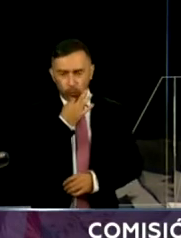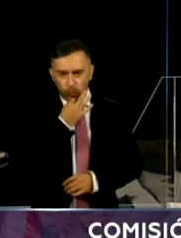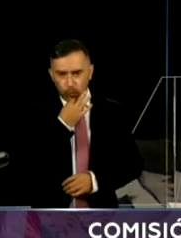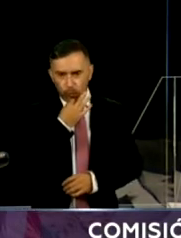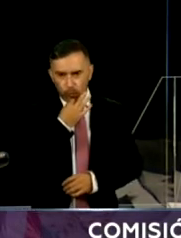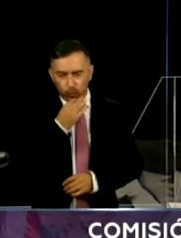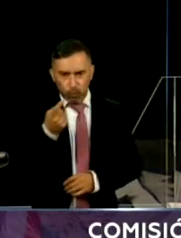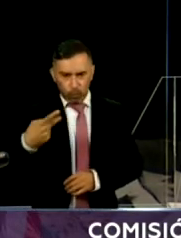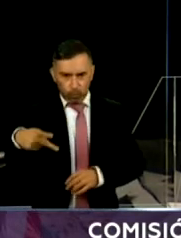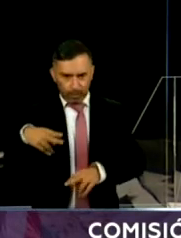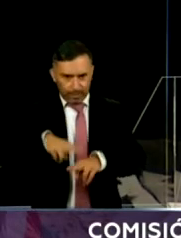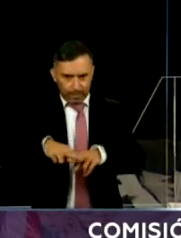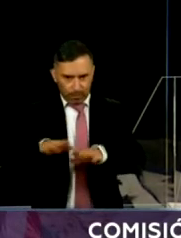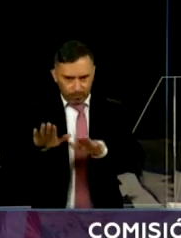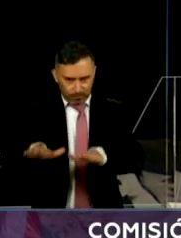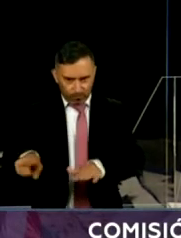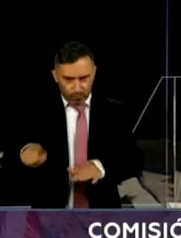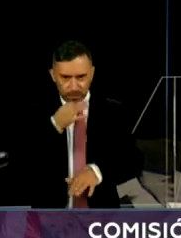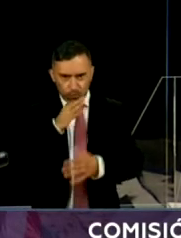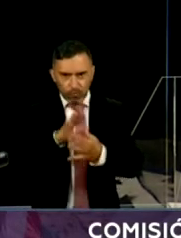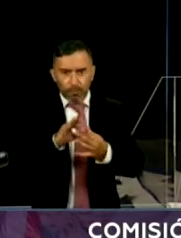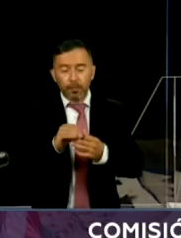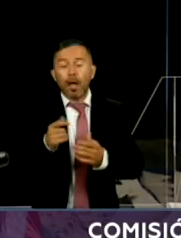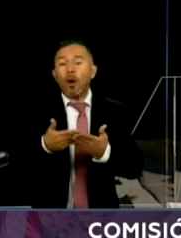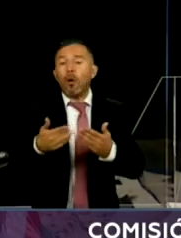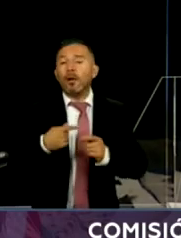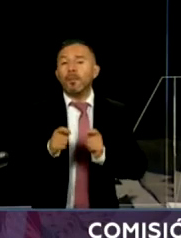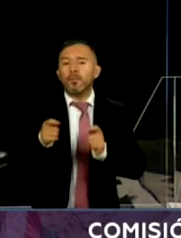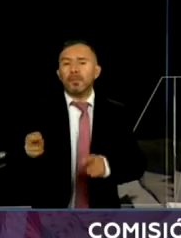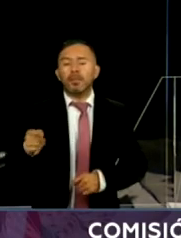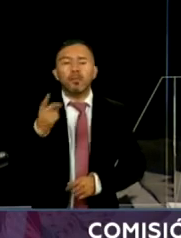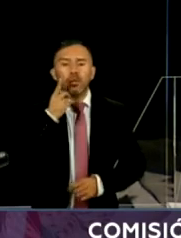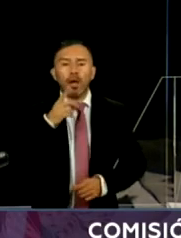desde su curul. Tiene la palabra el diputado Arturo Escobar Ibe.